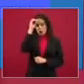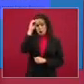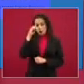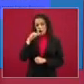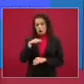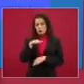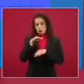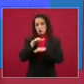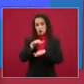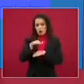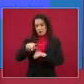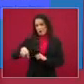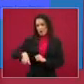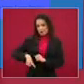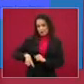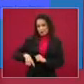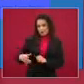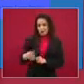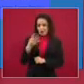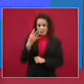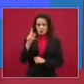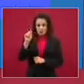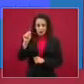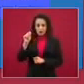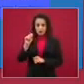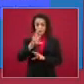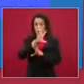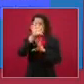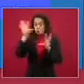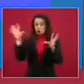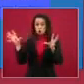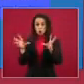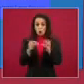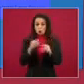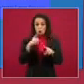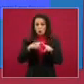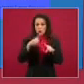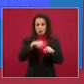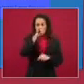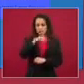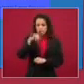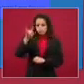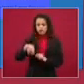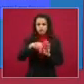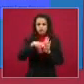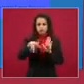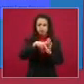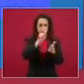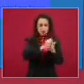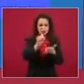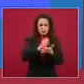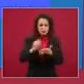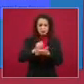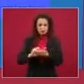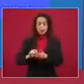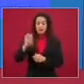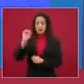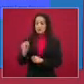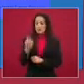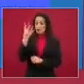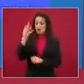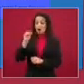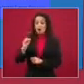Opiniones sobre la 4T, del total de las columnas y de los artículos,